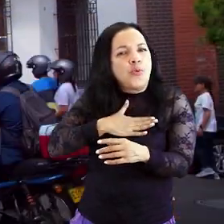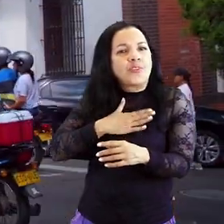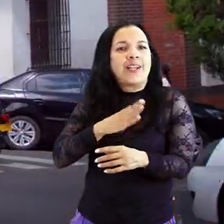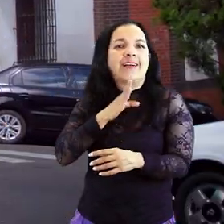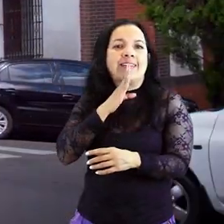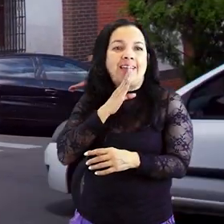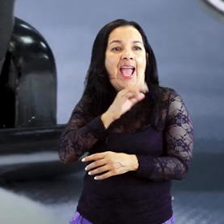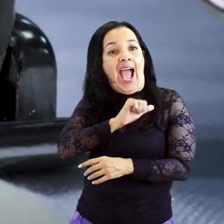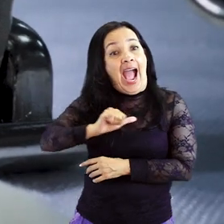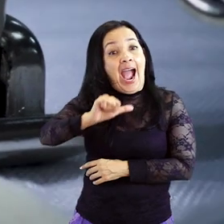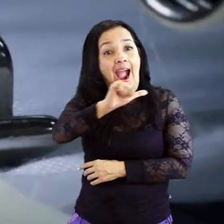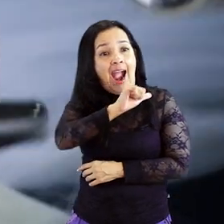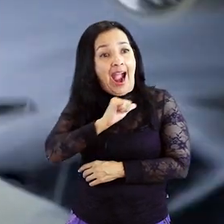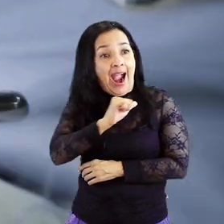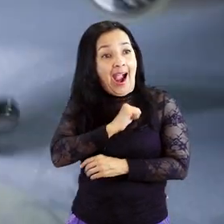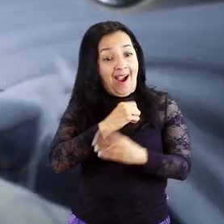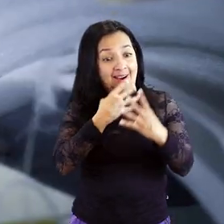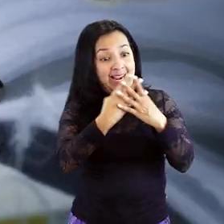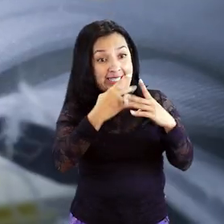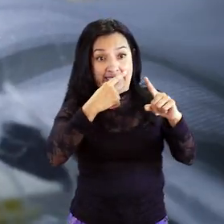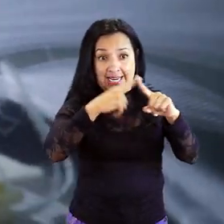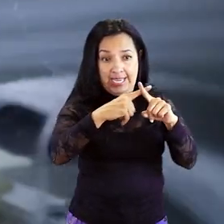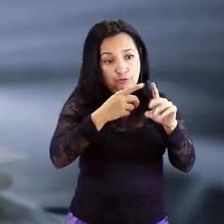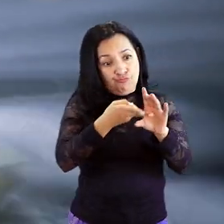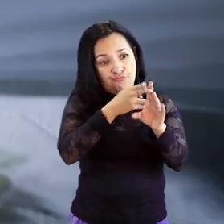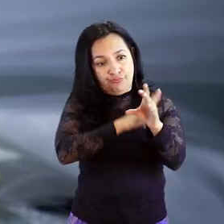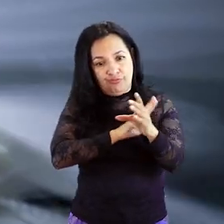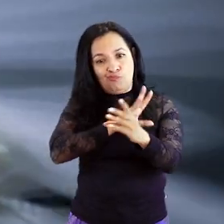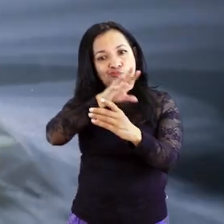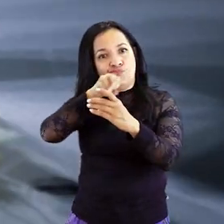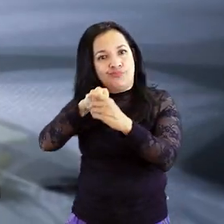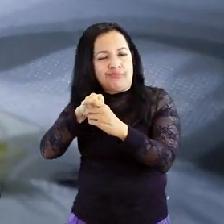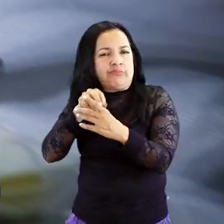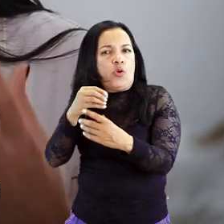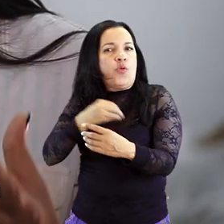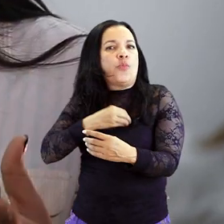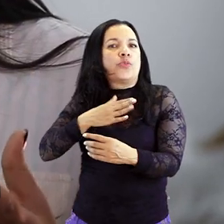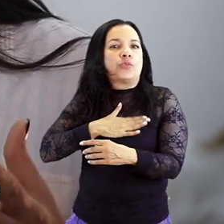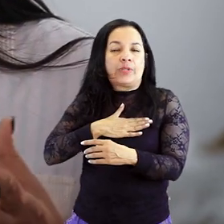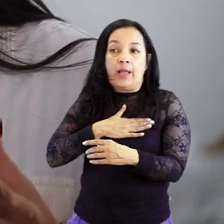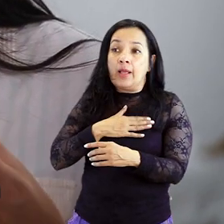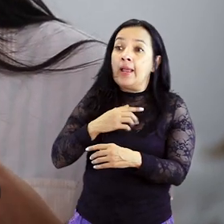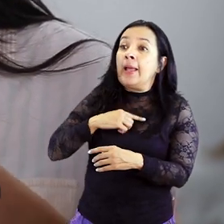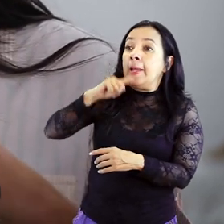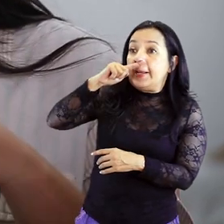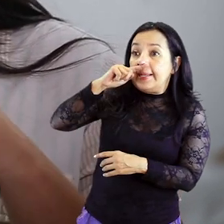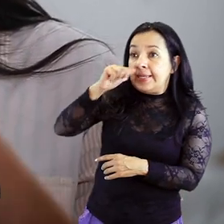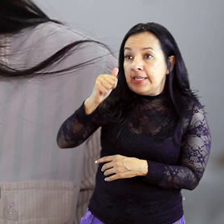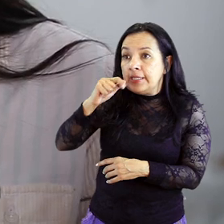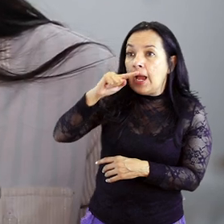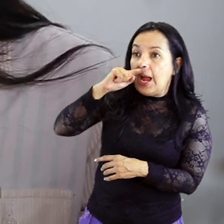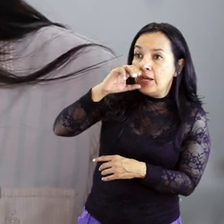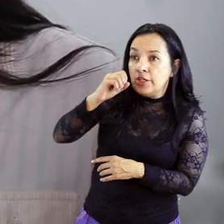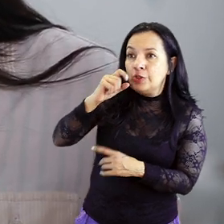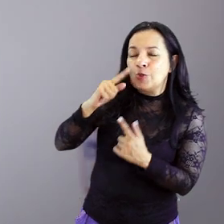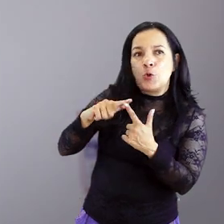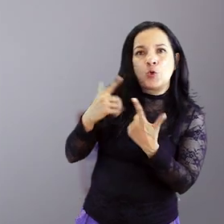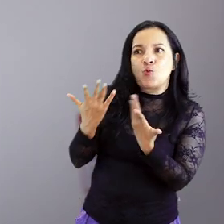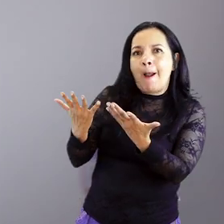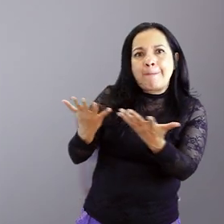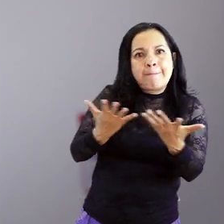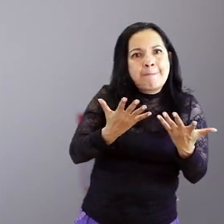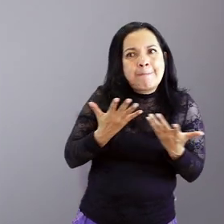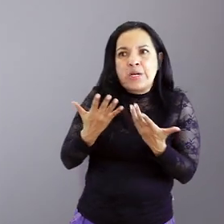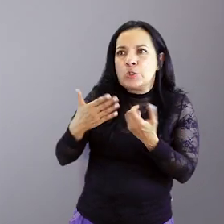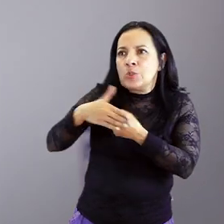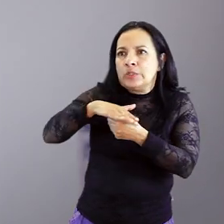segundas oportunidades a mujeres que salieron de prisión. Aquellos niños, niñas y adolescentes que quedan en